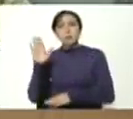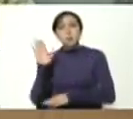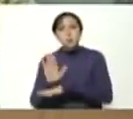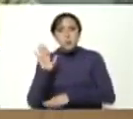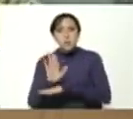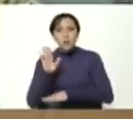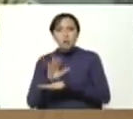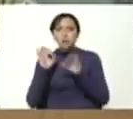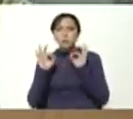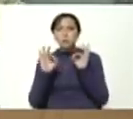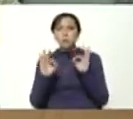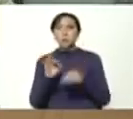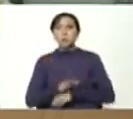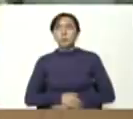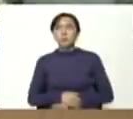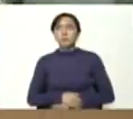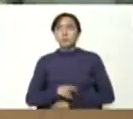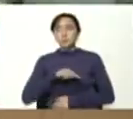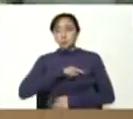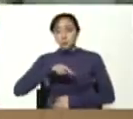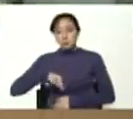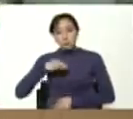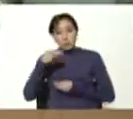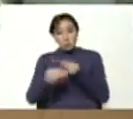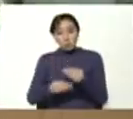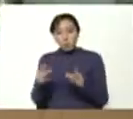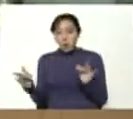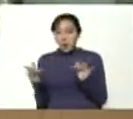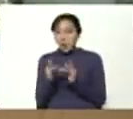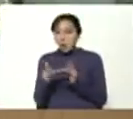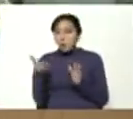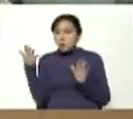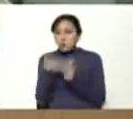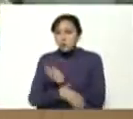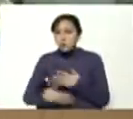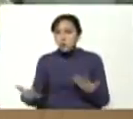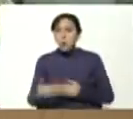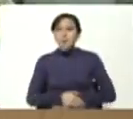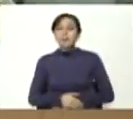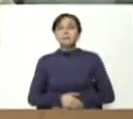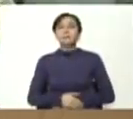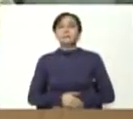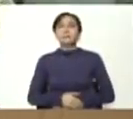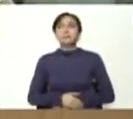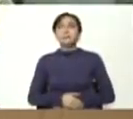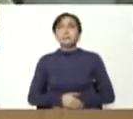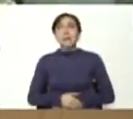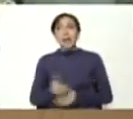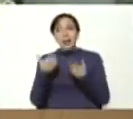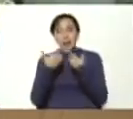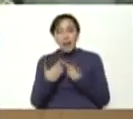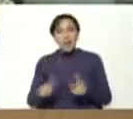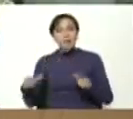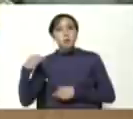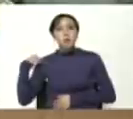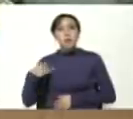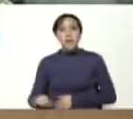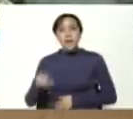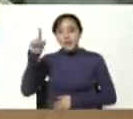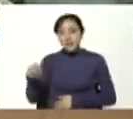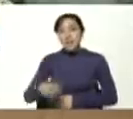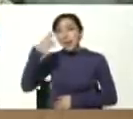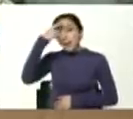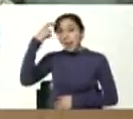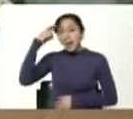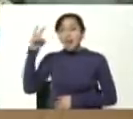física. Hemos establecido los contactos conducentes a su pronta liberación y la Cancillería